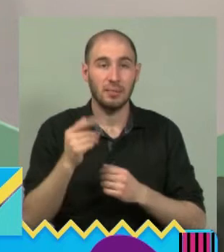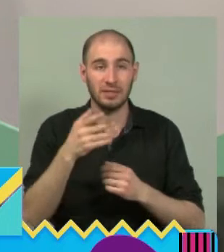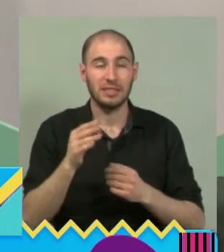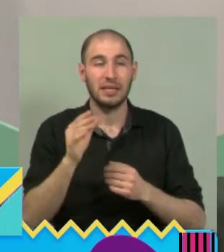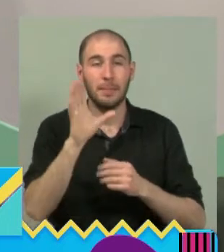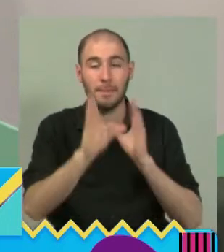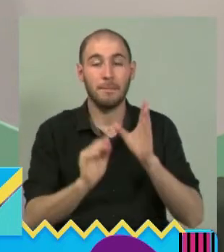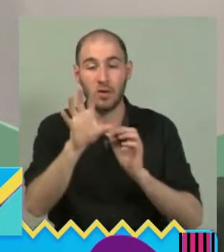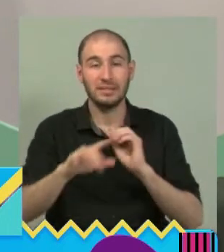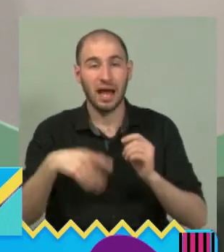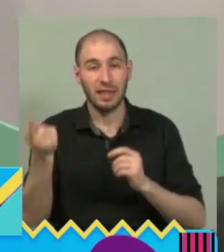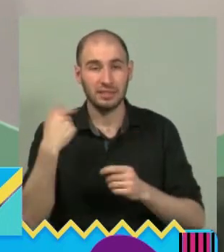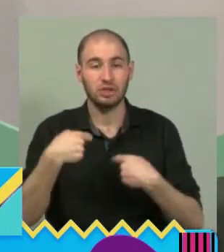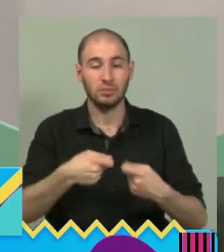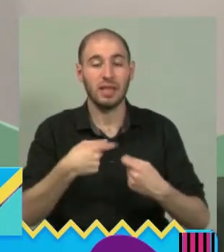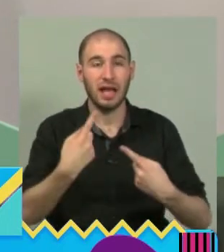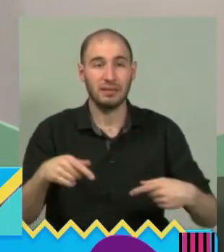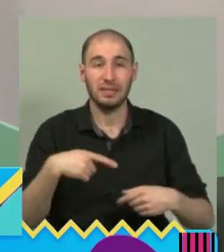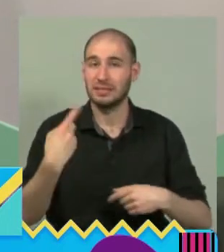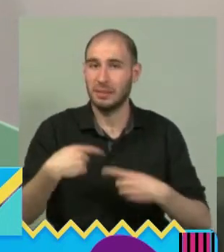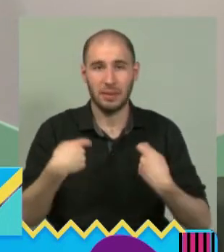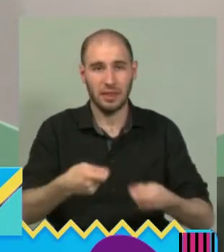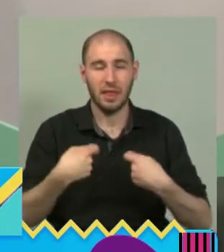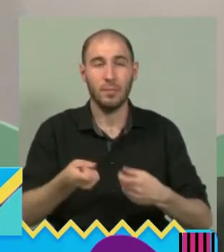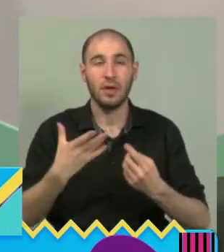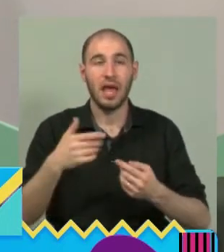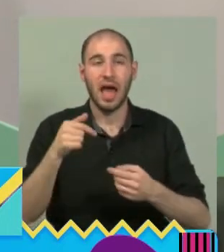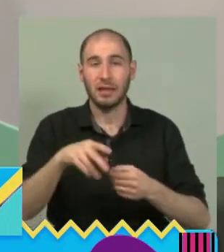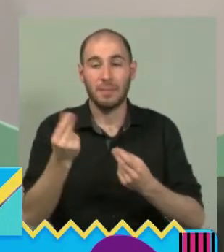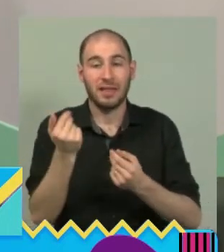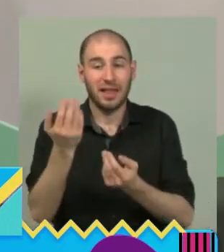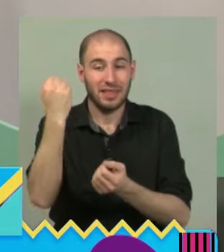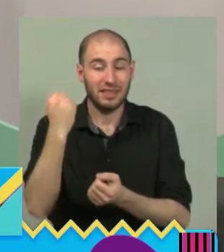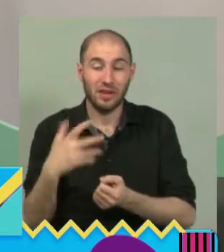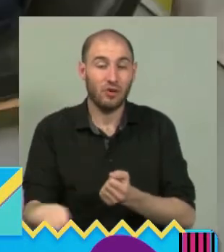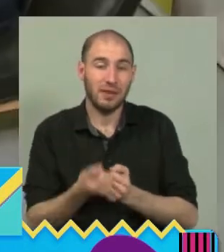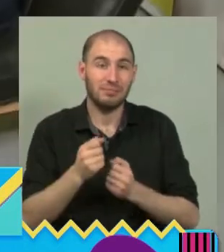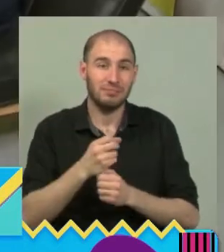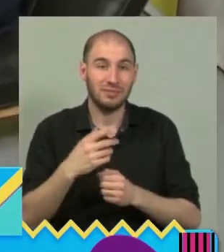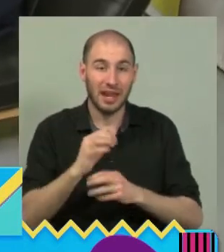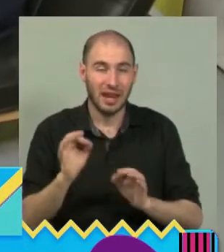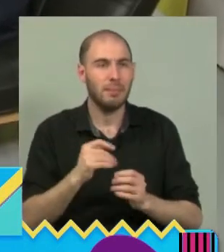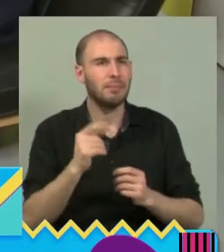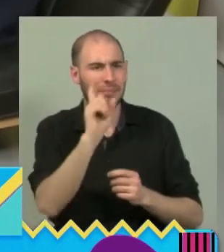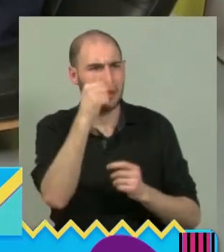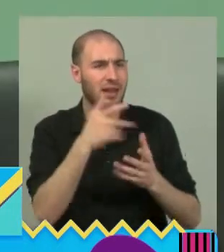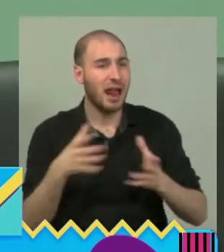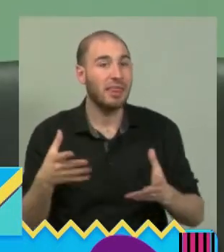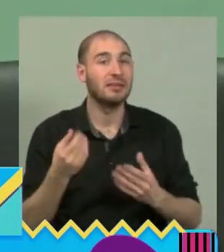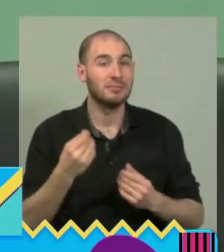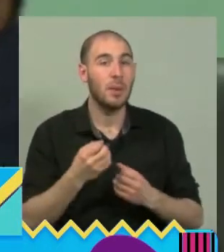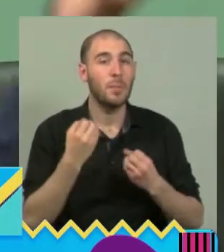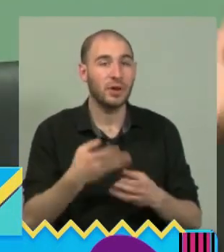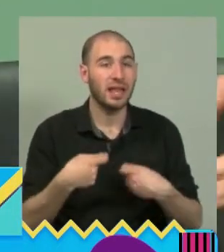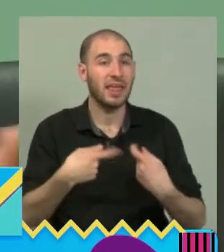estados en los últimos tiempos. Subsidian actividades todo el tiempo porque son actividades no rentables. Entonces... Bueno, la megaminería... ¿Por qué